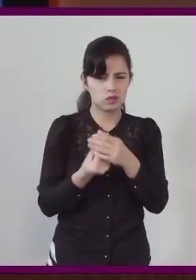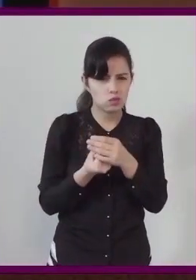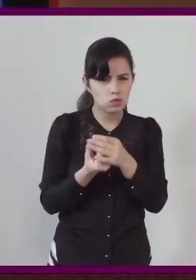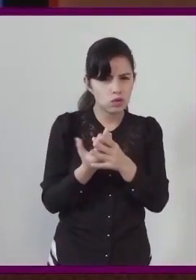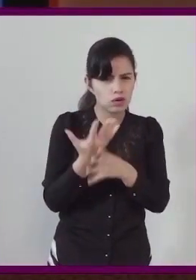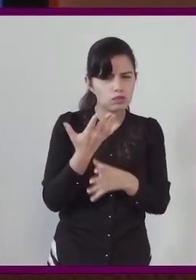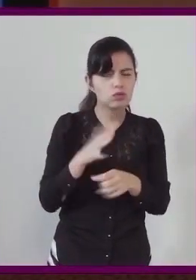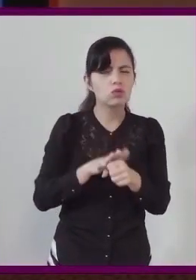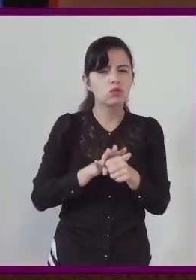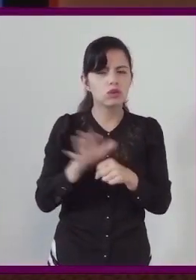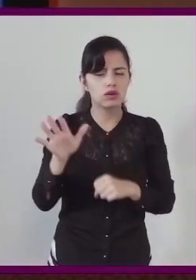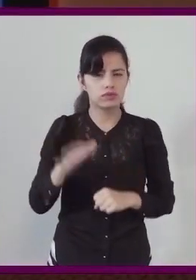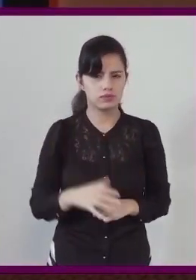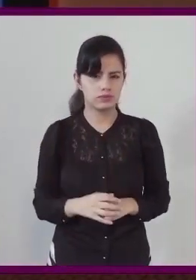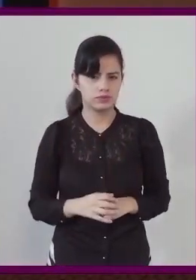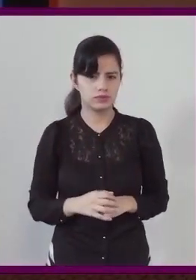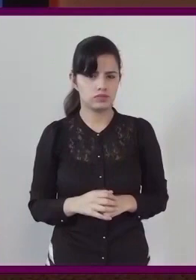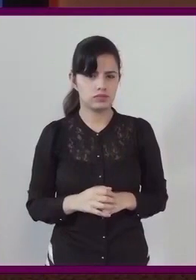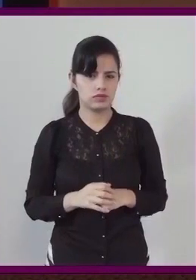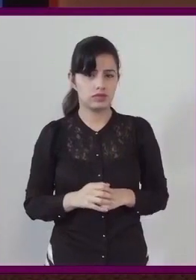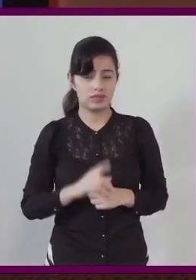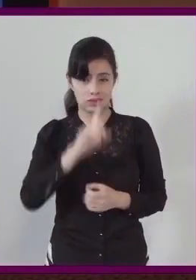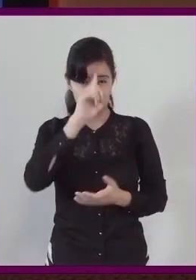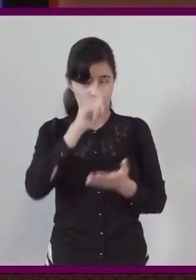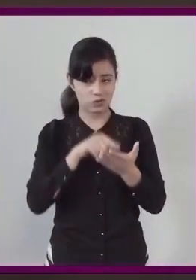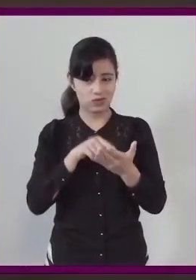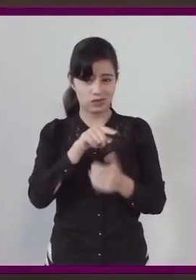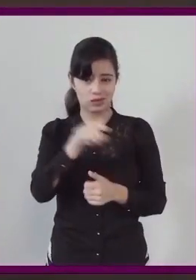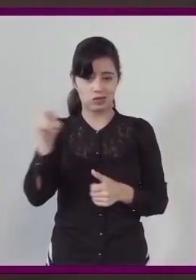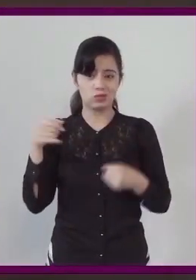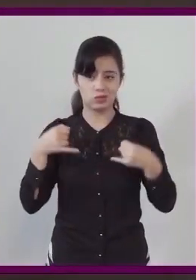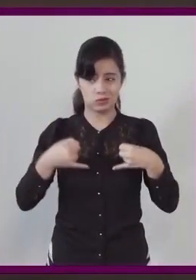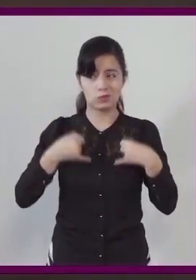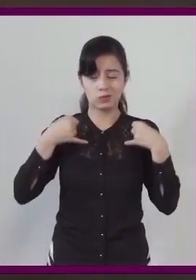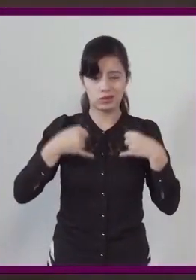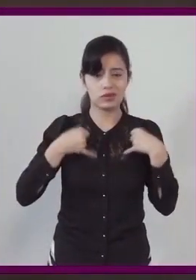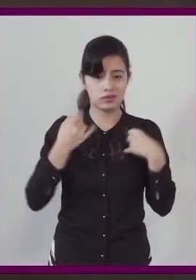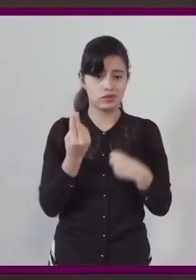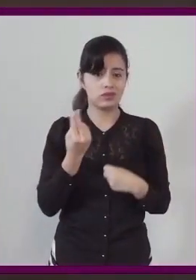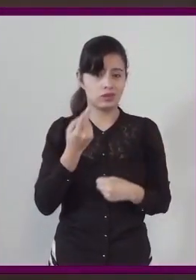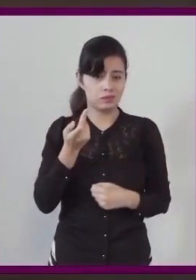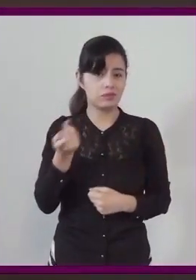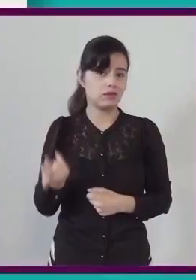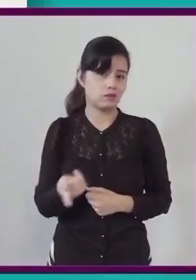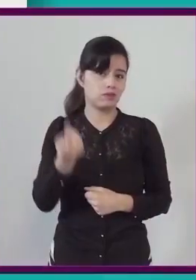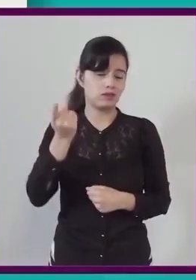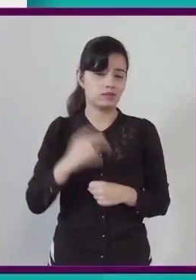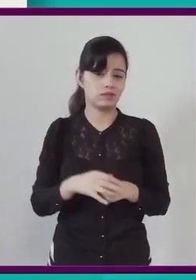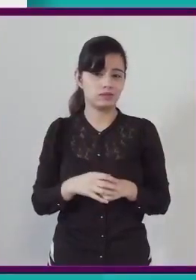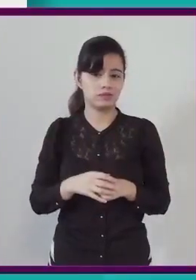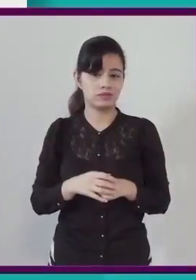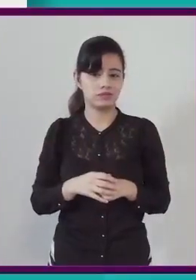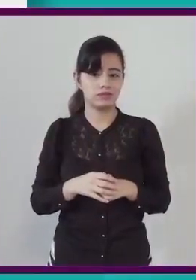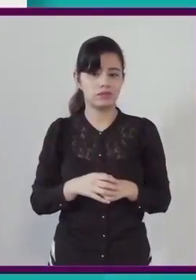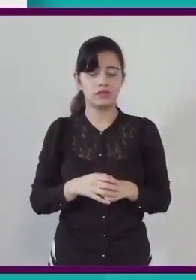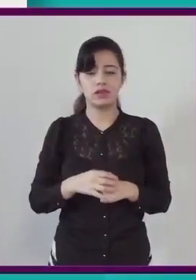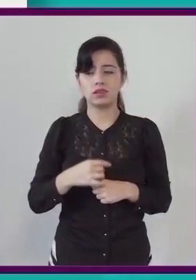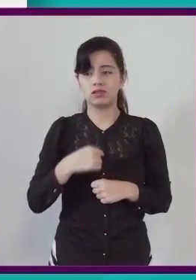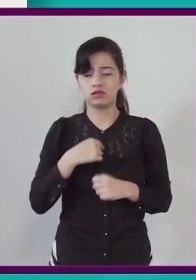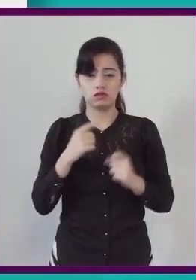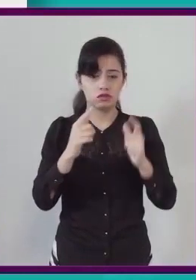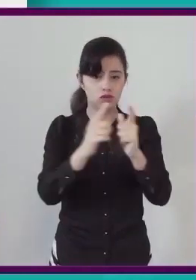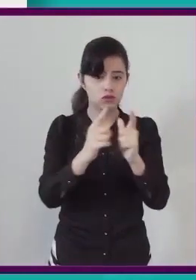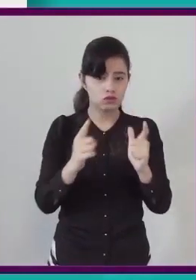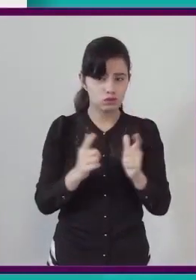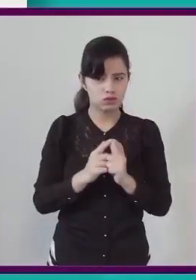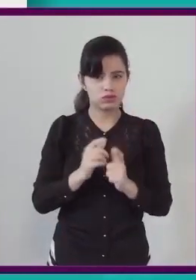contemporáneas? Creo que hay que preguntarle a los jóvenes. No sé si mi grupo de edad está